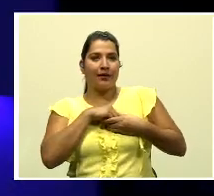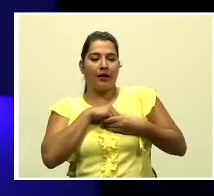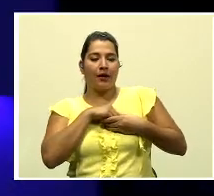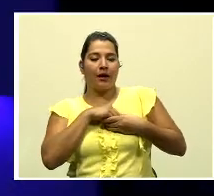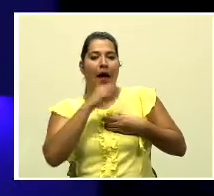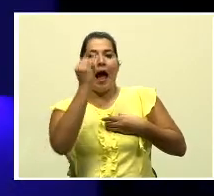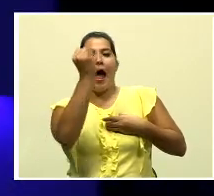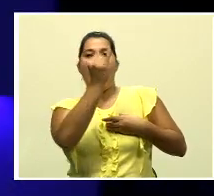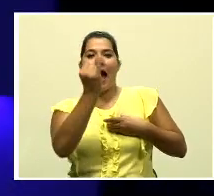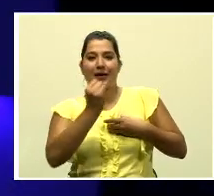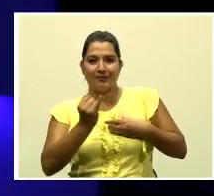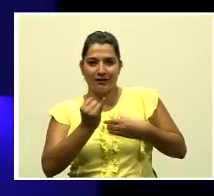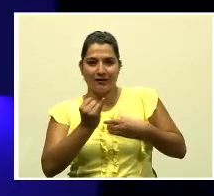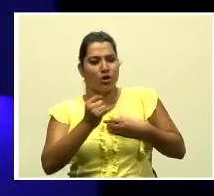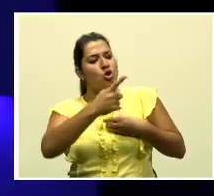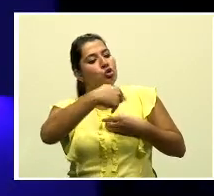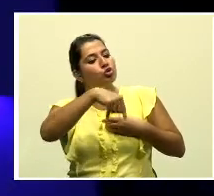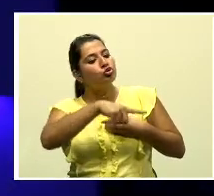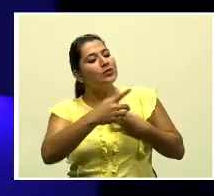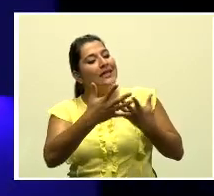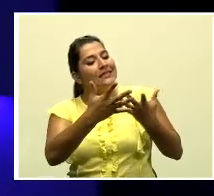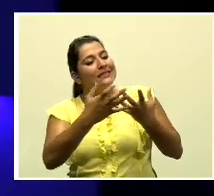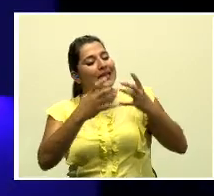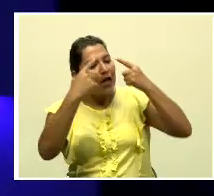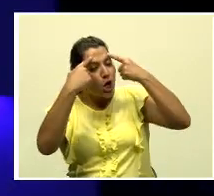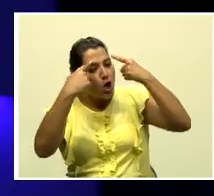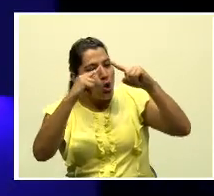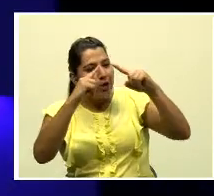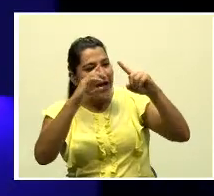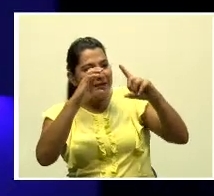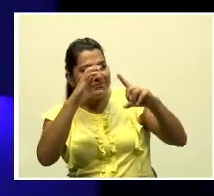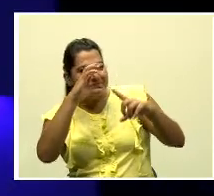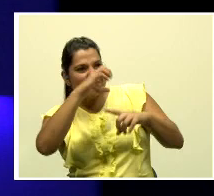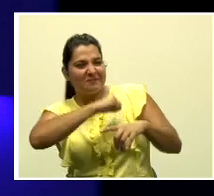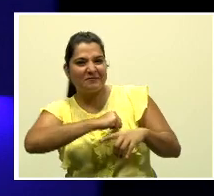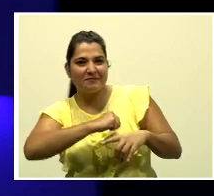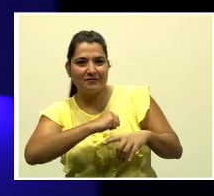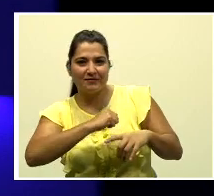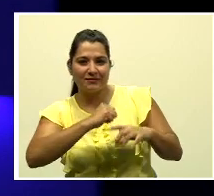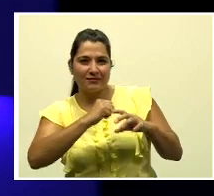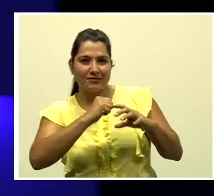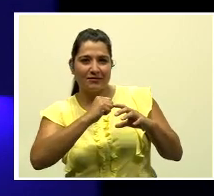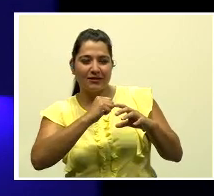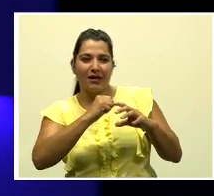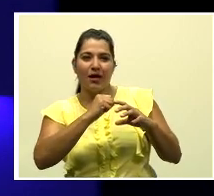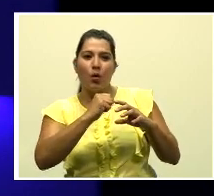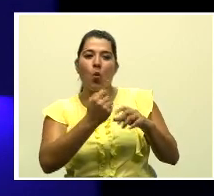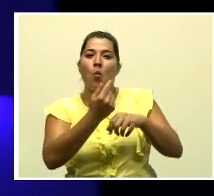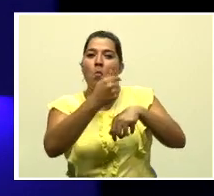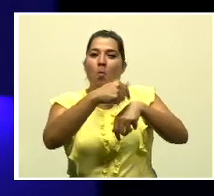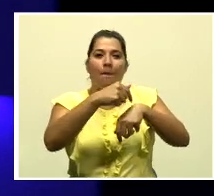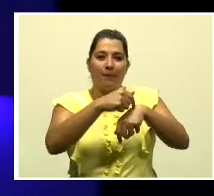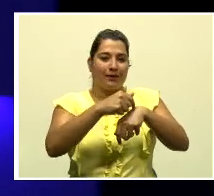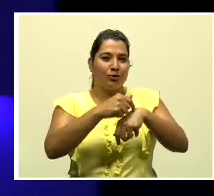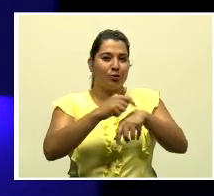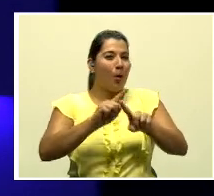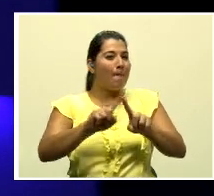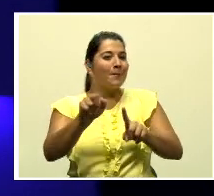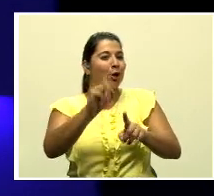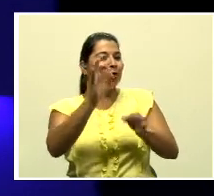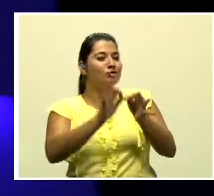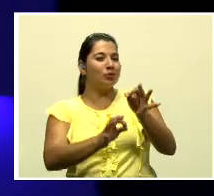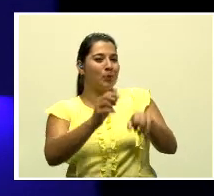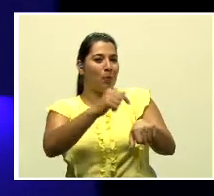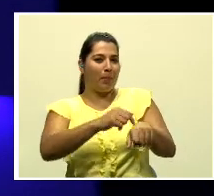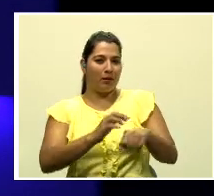de capturar un elemento que no es un simple momento, no es mi foto